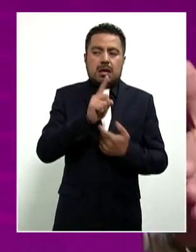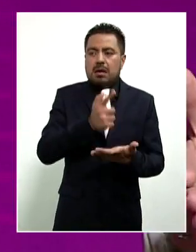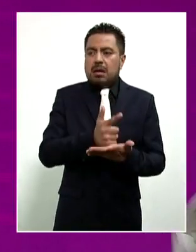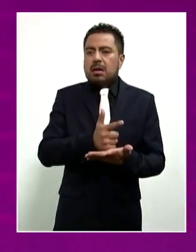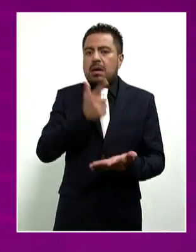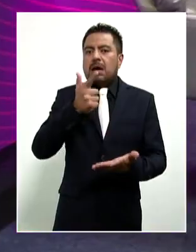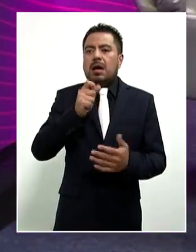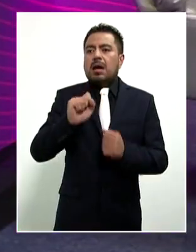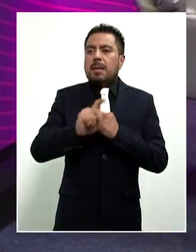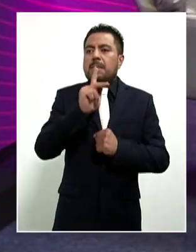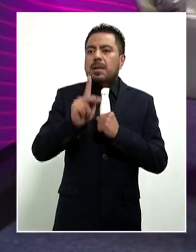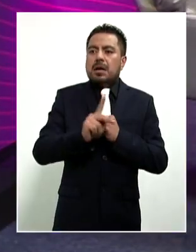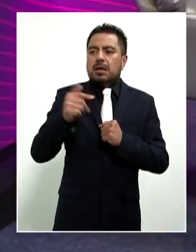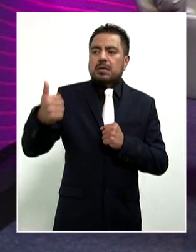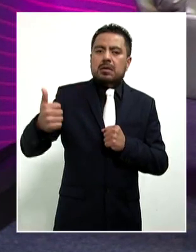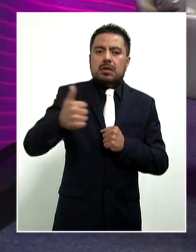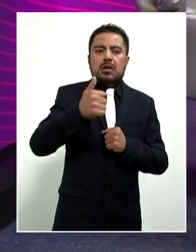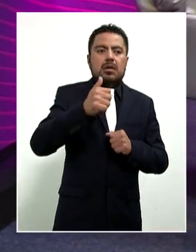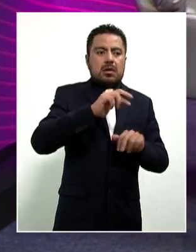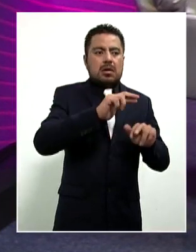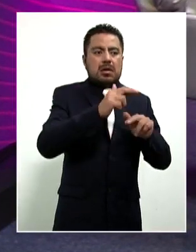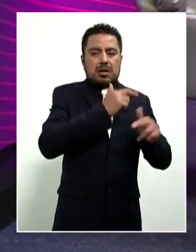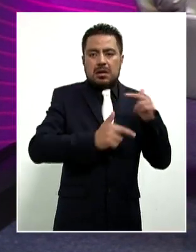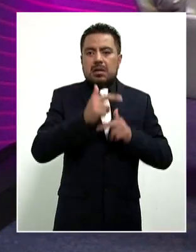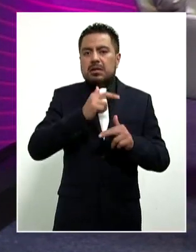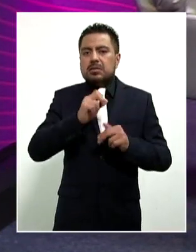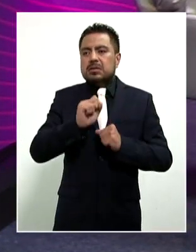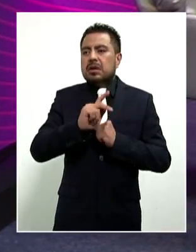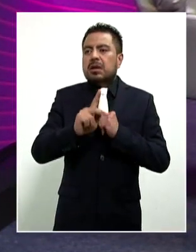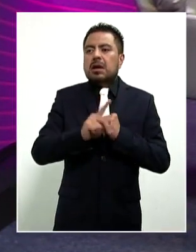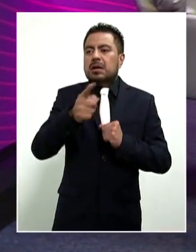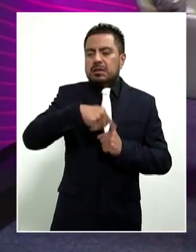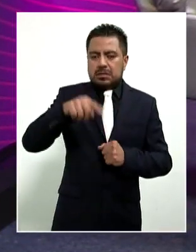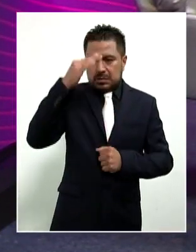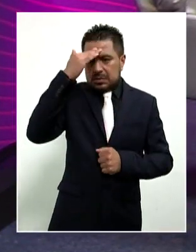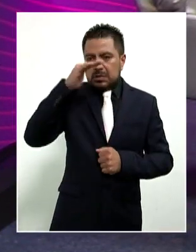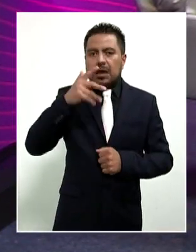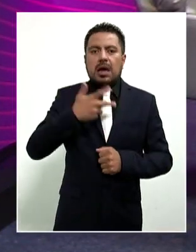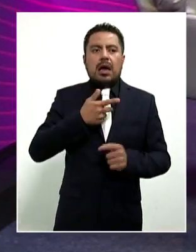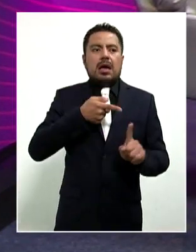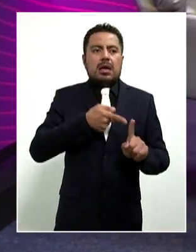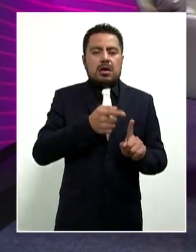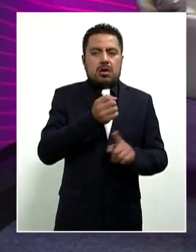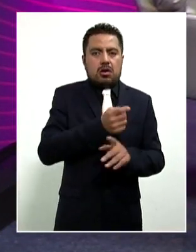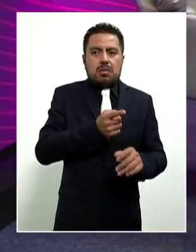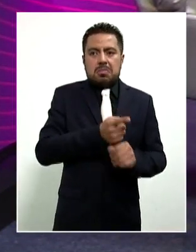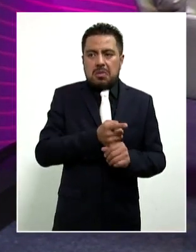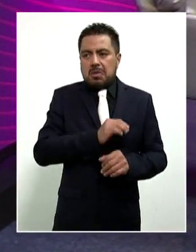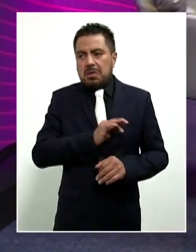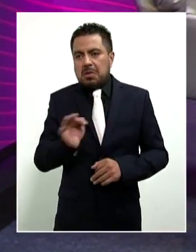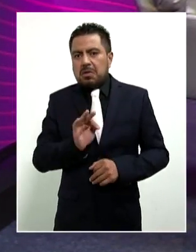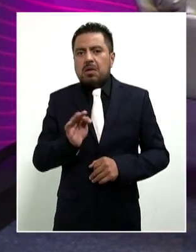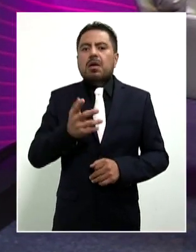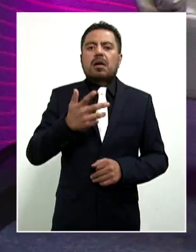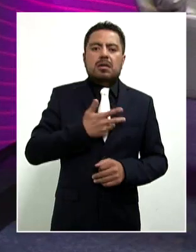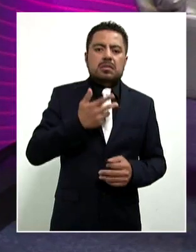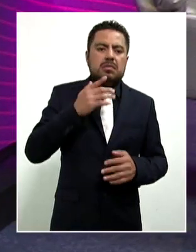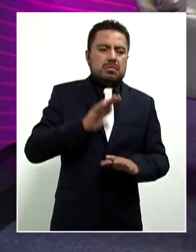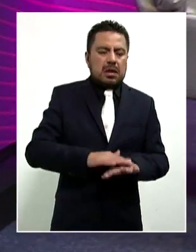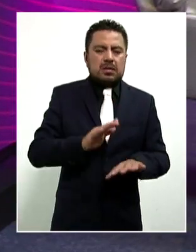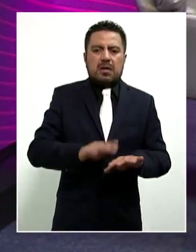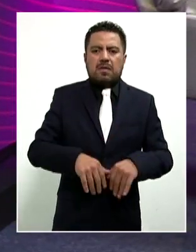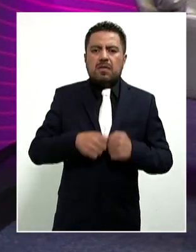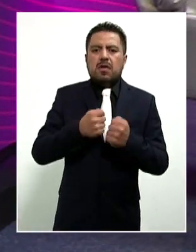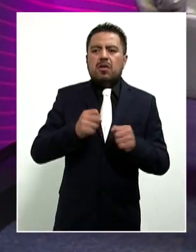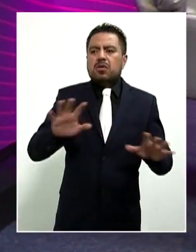riesgo al ser devueltos a sus países, deberían saber que en México existe esta posibilidad. Y tendríamos que ir